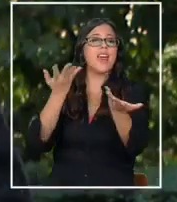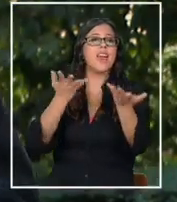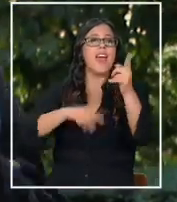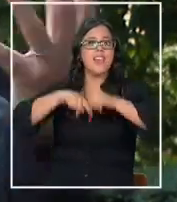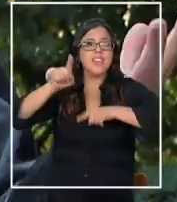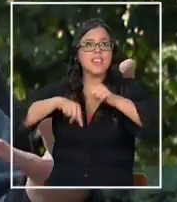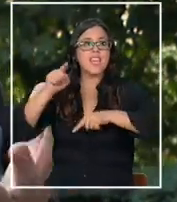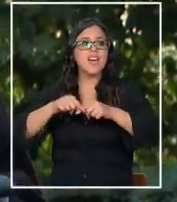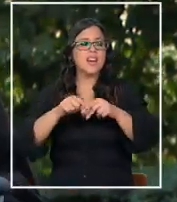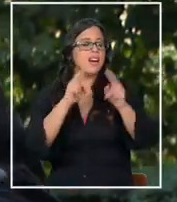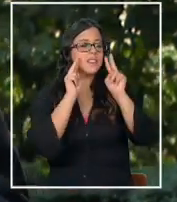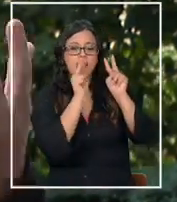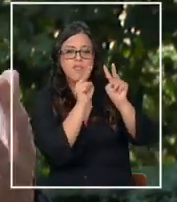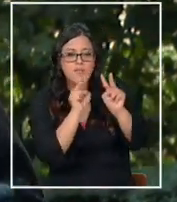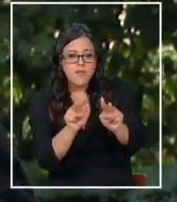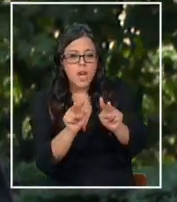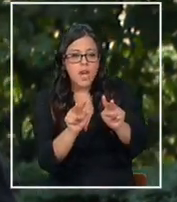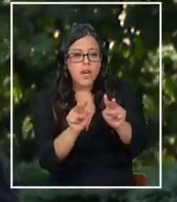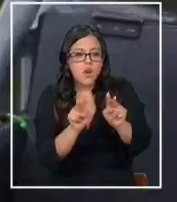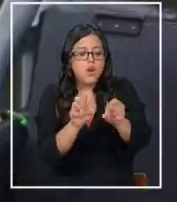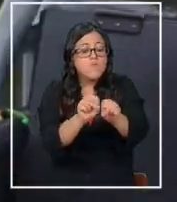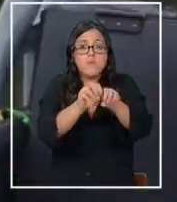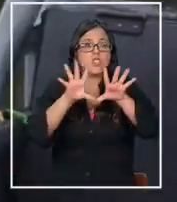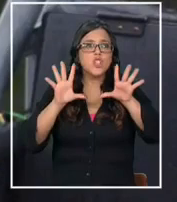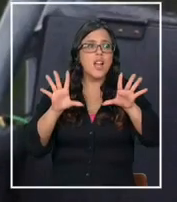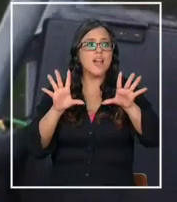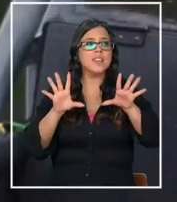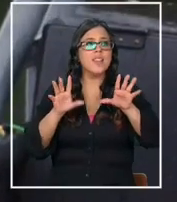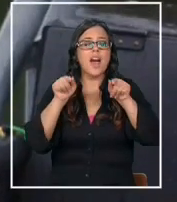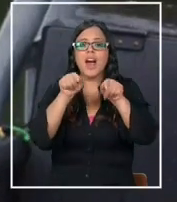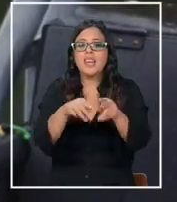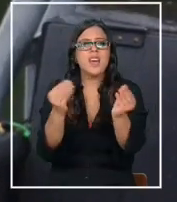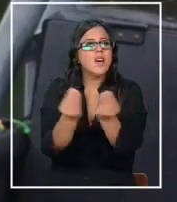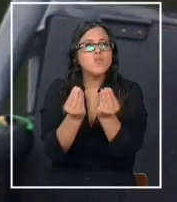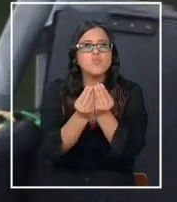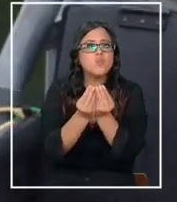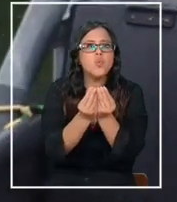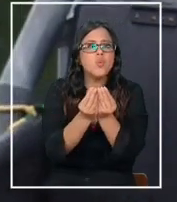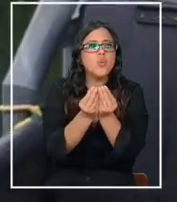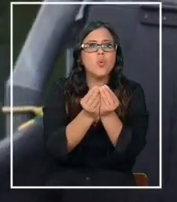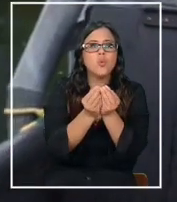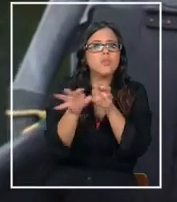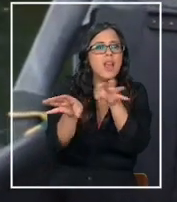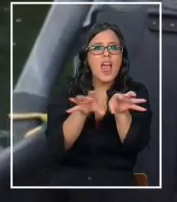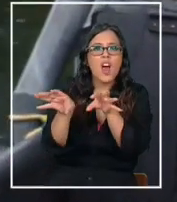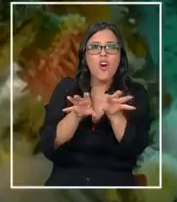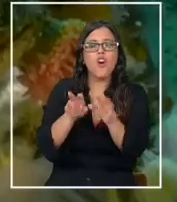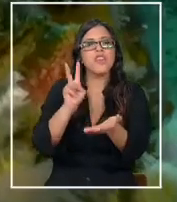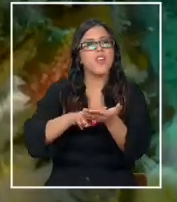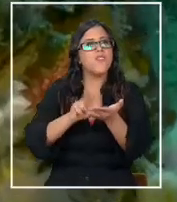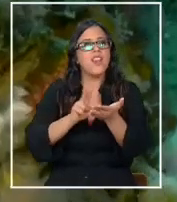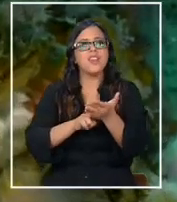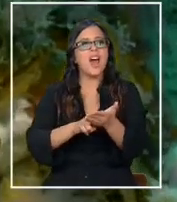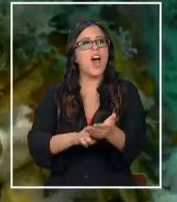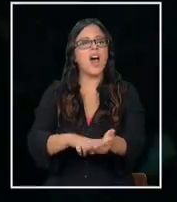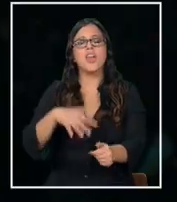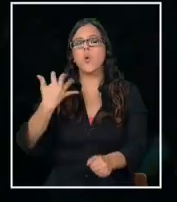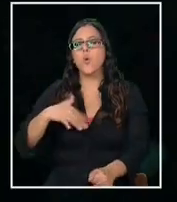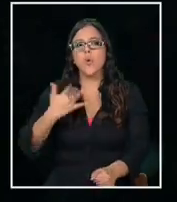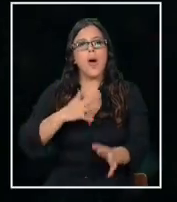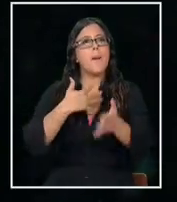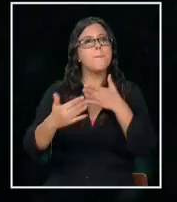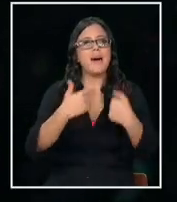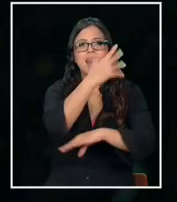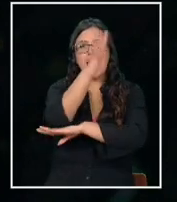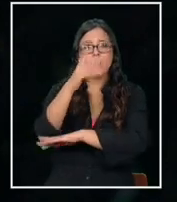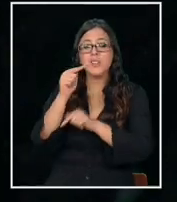realmente en su esplendor es algo increíble. Una riqueza de especies que lo hacen un verdadero tesoro para la naturaleza. Y en este fiordo hemos